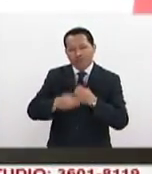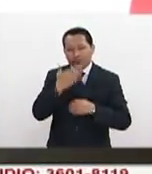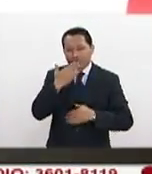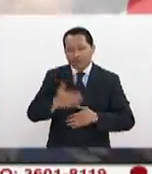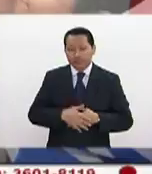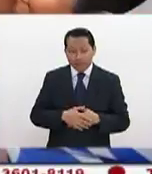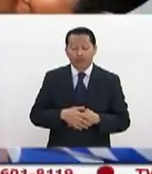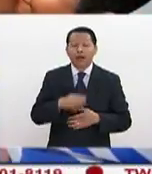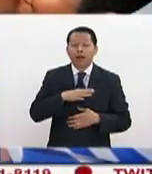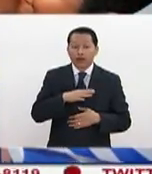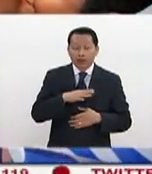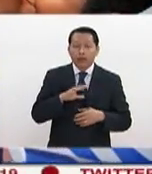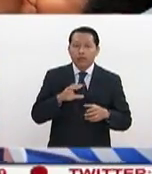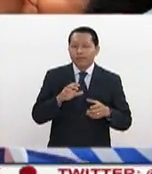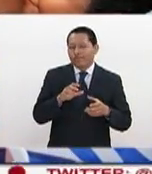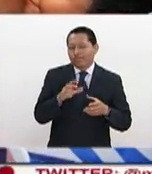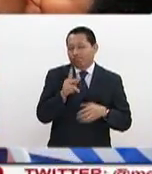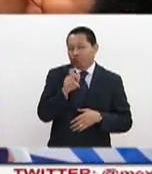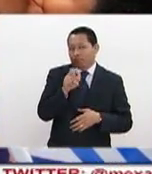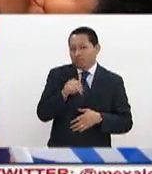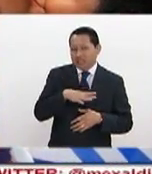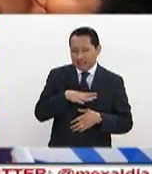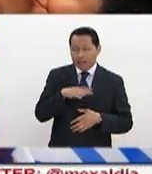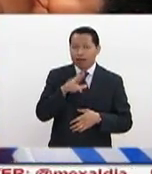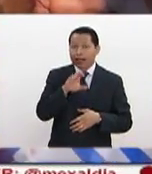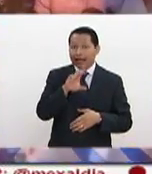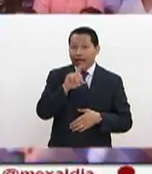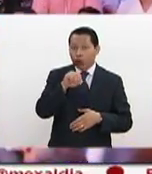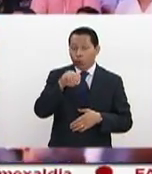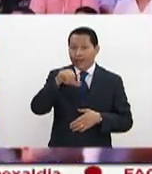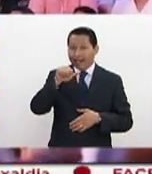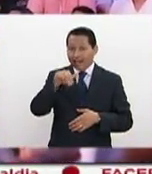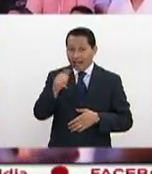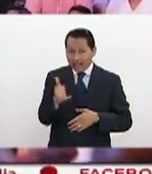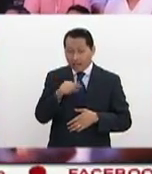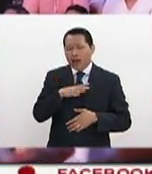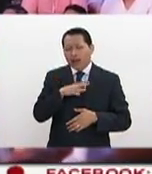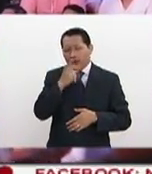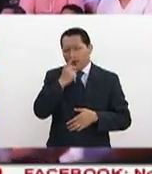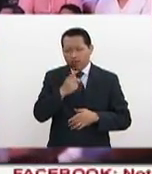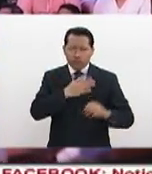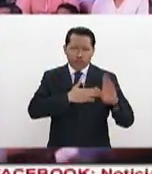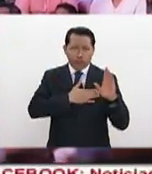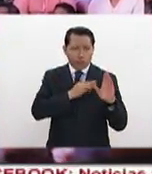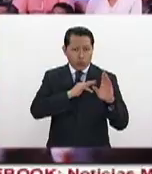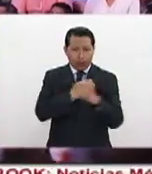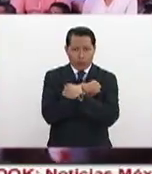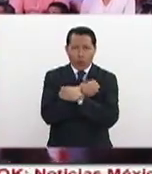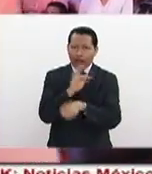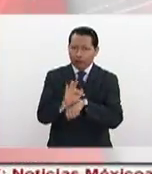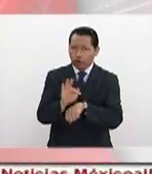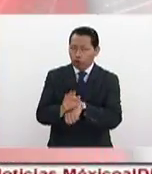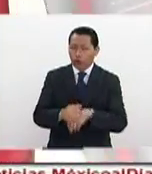El precandidato por la coalición Por México al Frente, Ricardo Anaya, reiteró su compromiso por la educación.